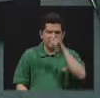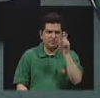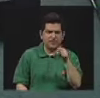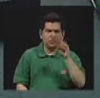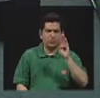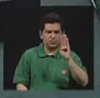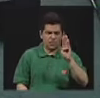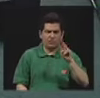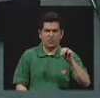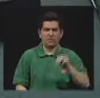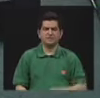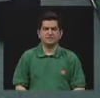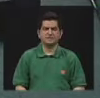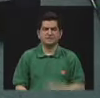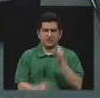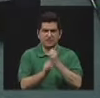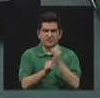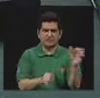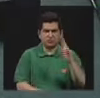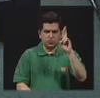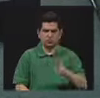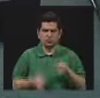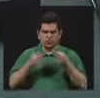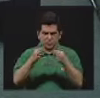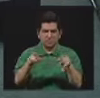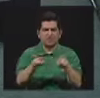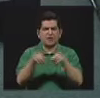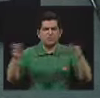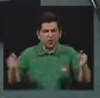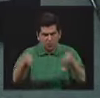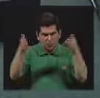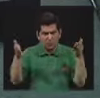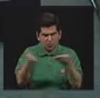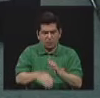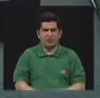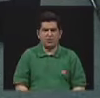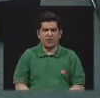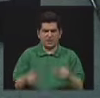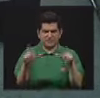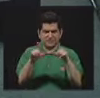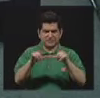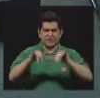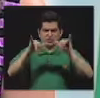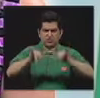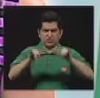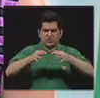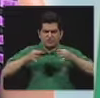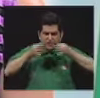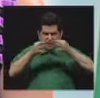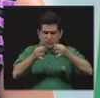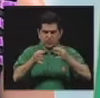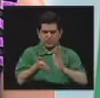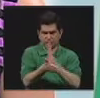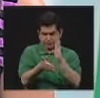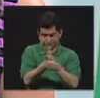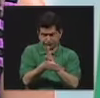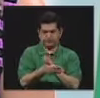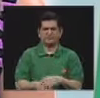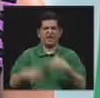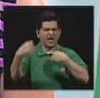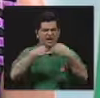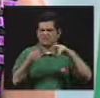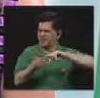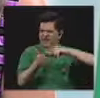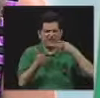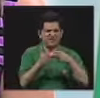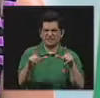el turismo sostenible, el Instituto Costarricense de Turismo, el ICT, también ha estado promoviendo lo que son los certificados de sostenibilidad